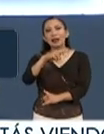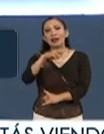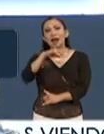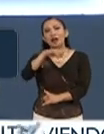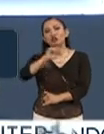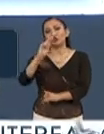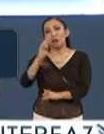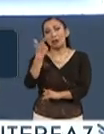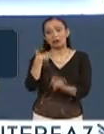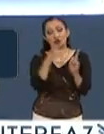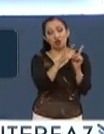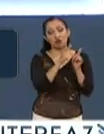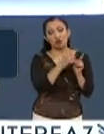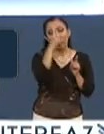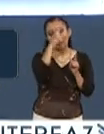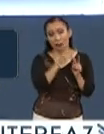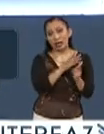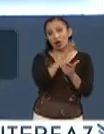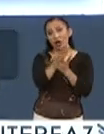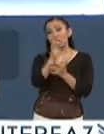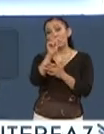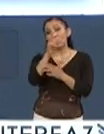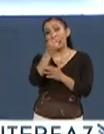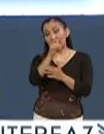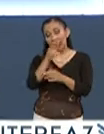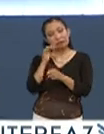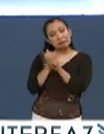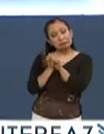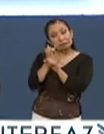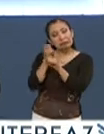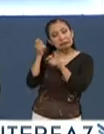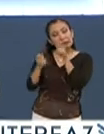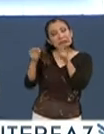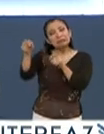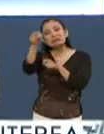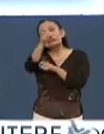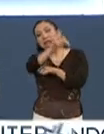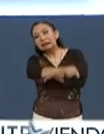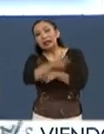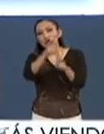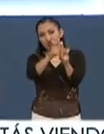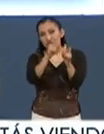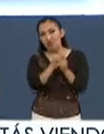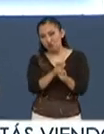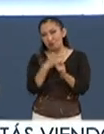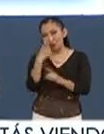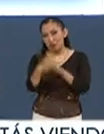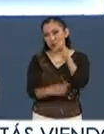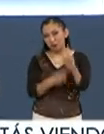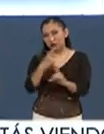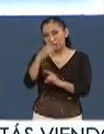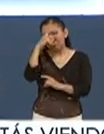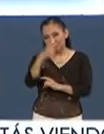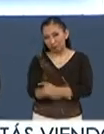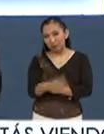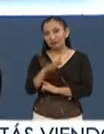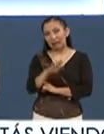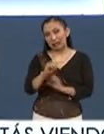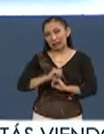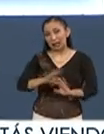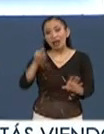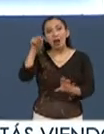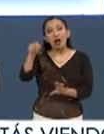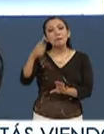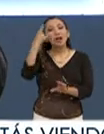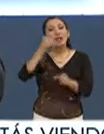Universitarios, la delegación mexicana, y Eduardo Gaitán le está siguiendo los pasos a nuestra delegación y está obviamente